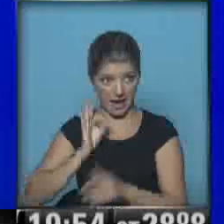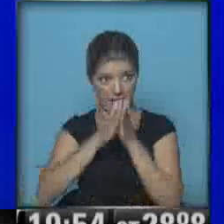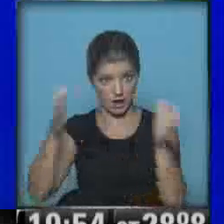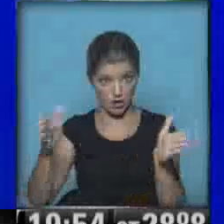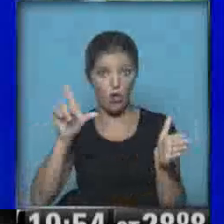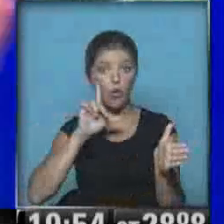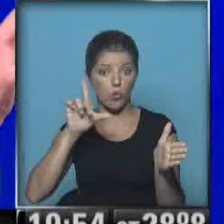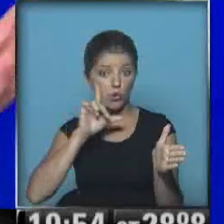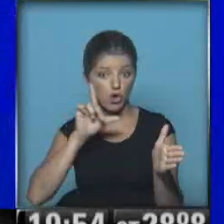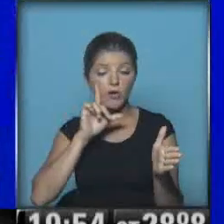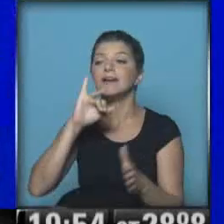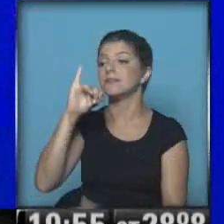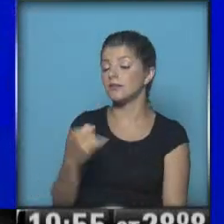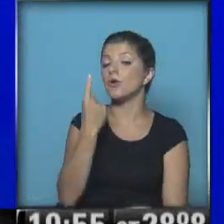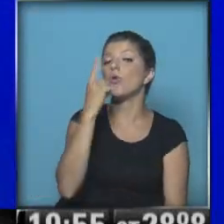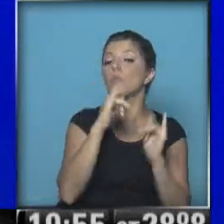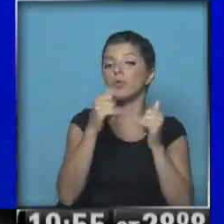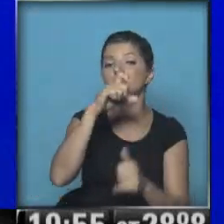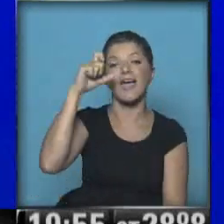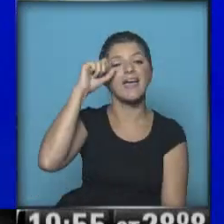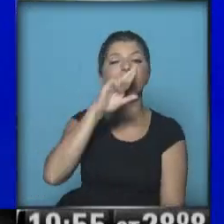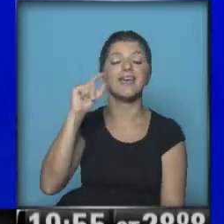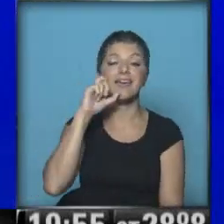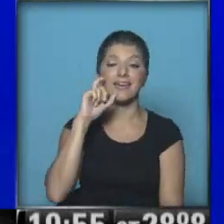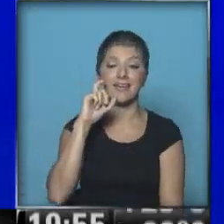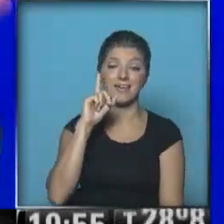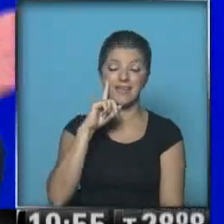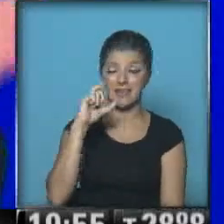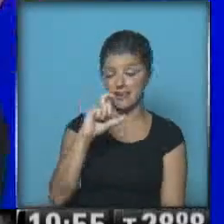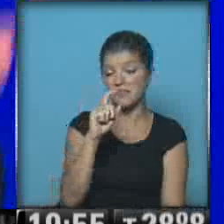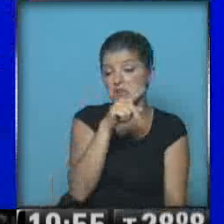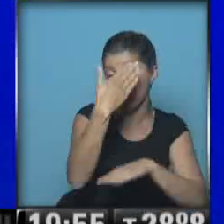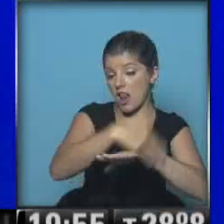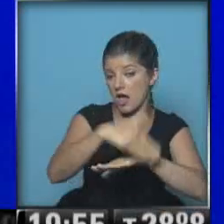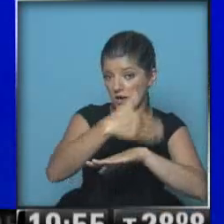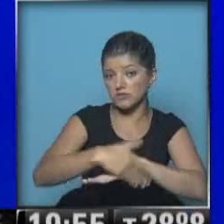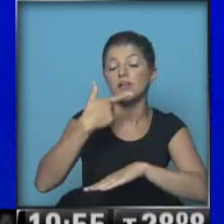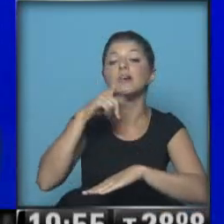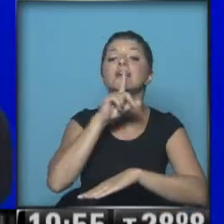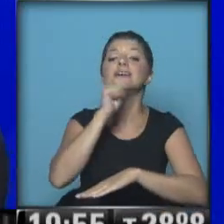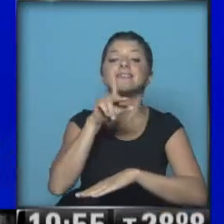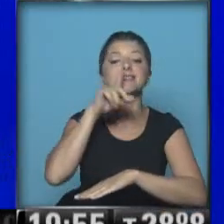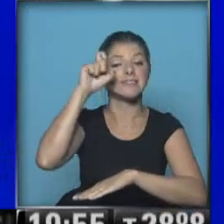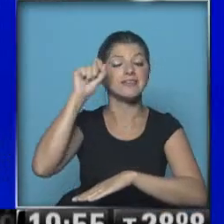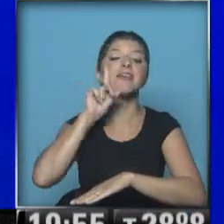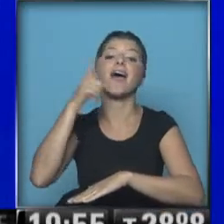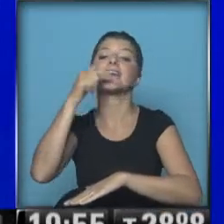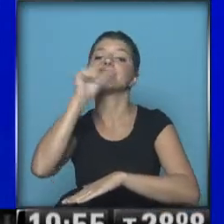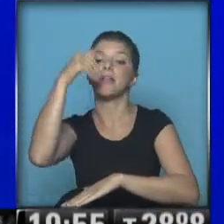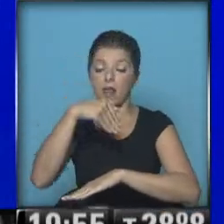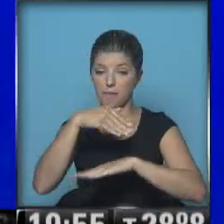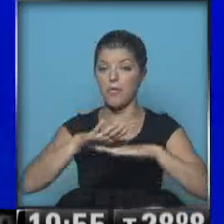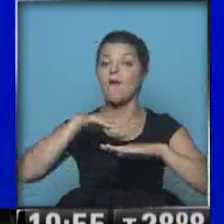julio de este año, un muchacho, Eric Garner, que estaba en una calle en Staten Island, que es enfrente de la isla de